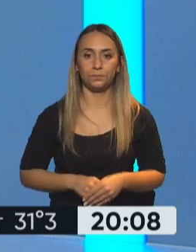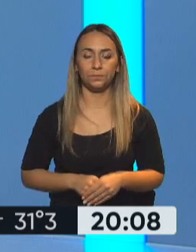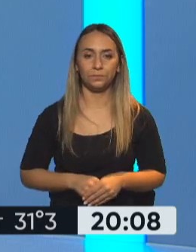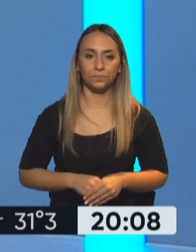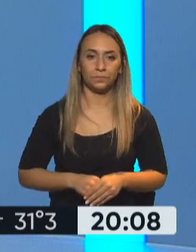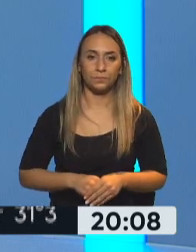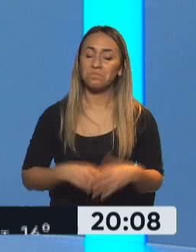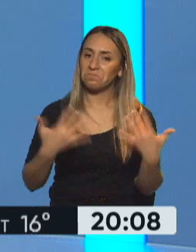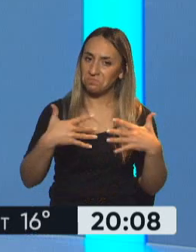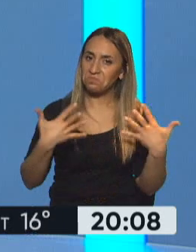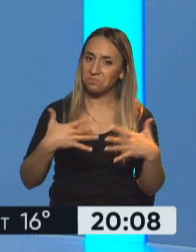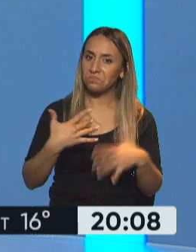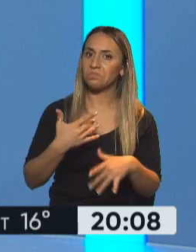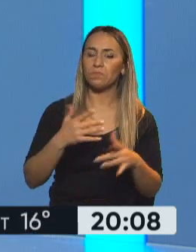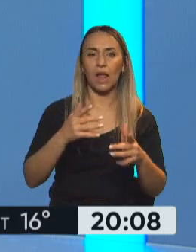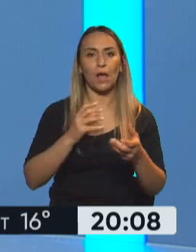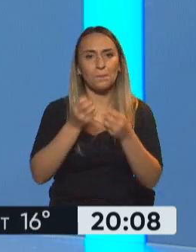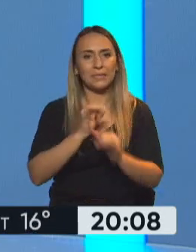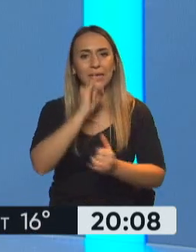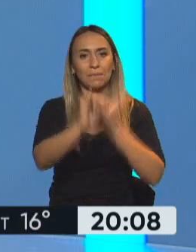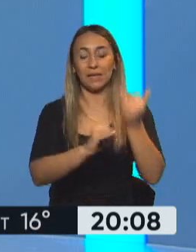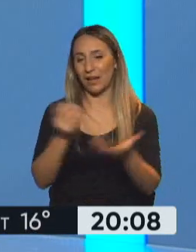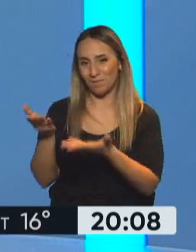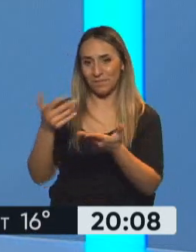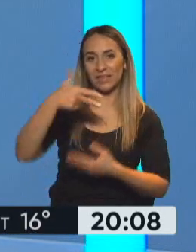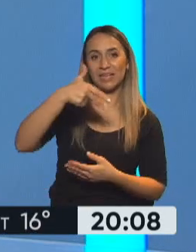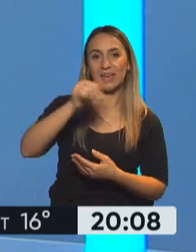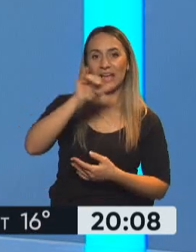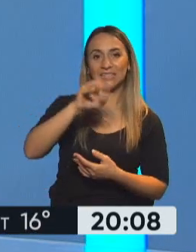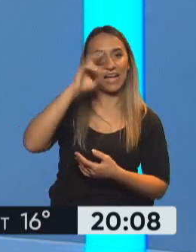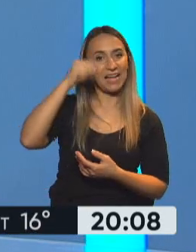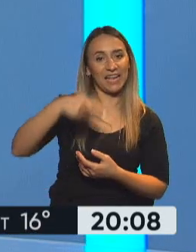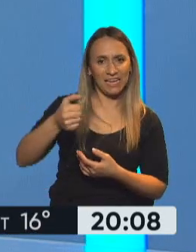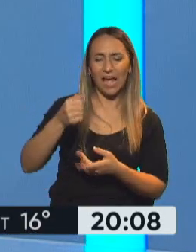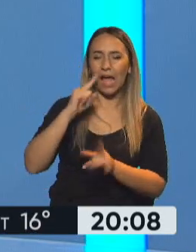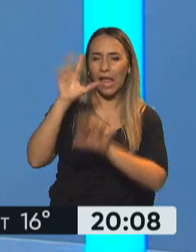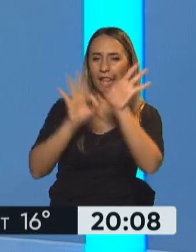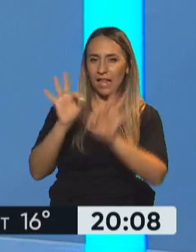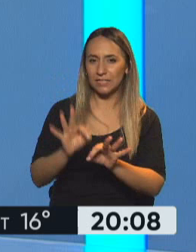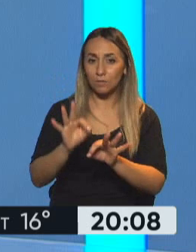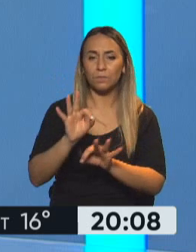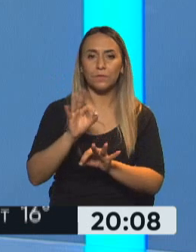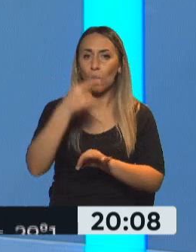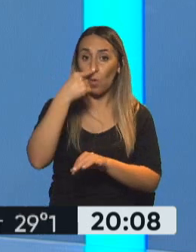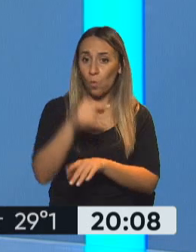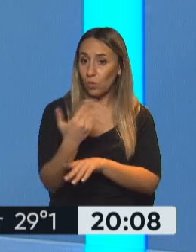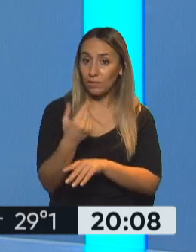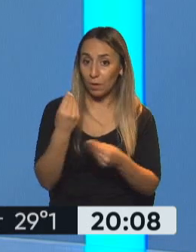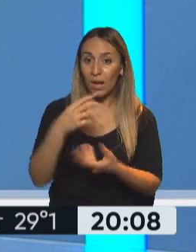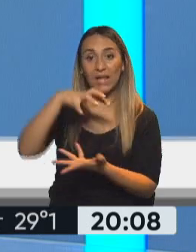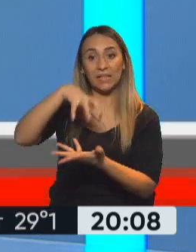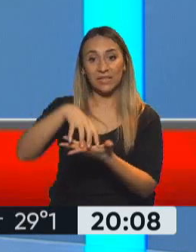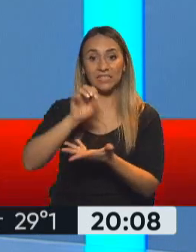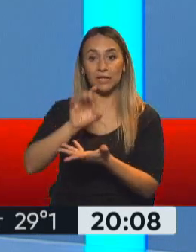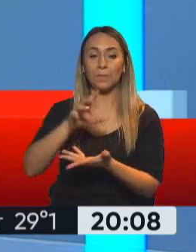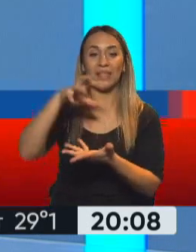Muy buena introducción. Para que ahora sí Nacerena empiece a hacer su análisis. Tienda Nube es la última empresa argentina que